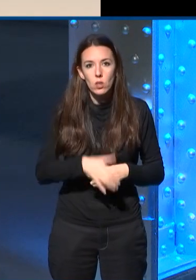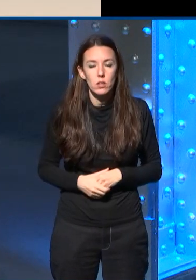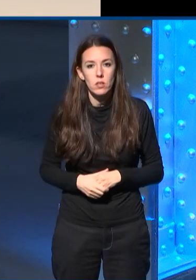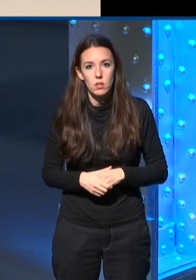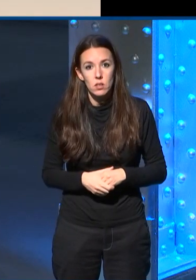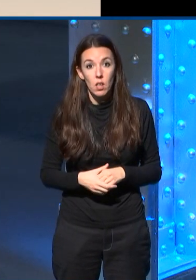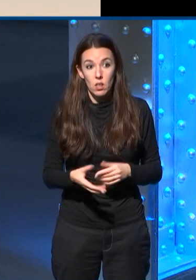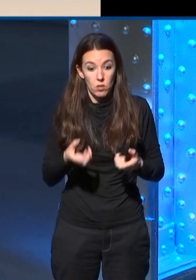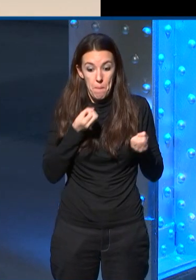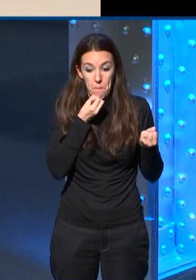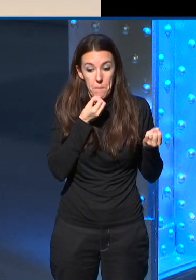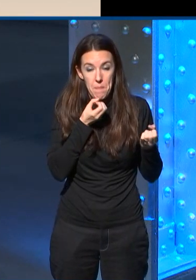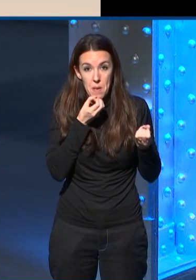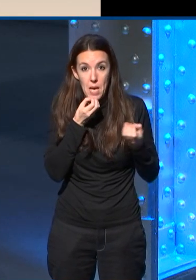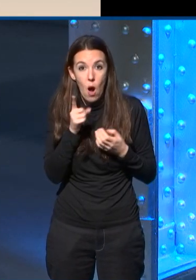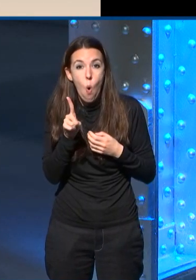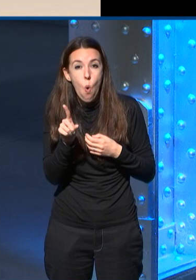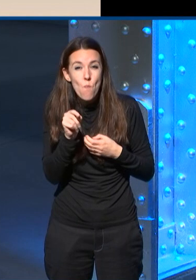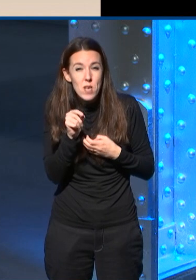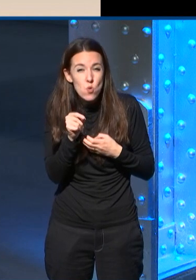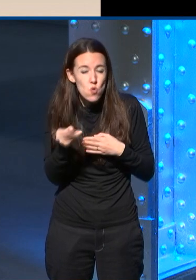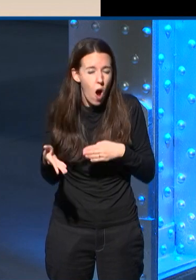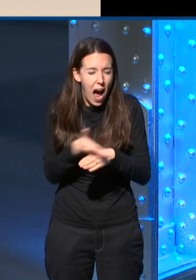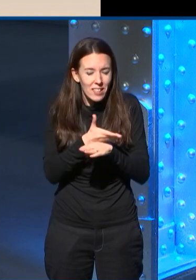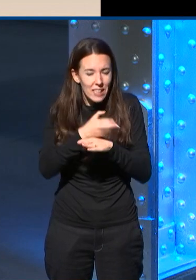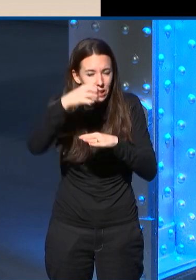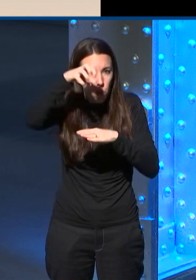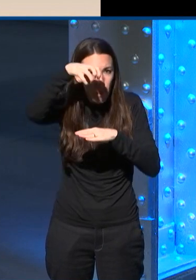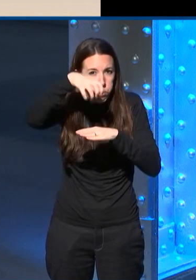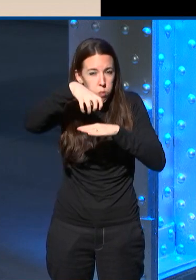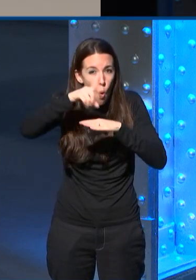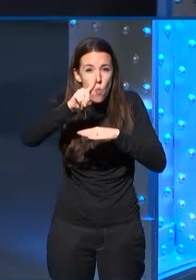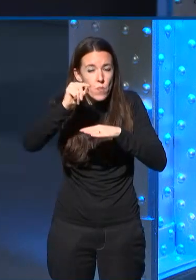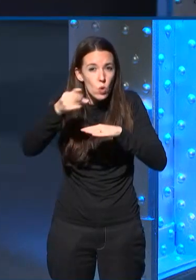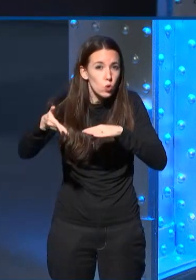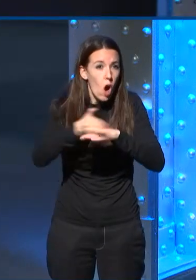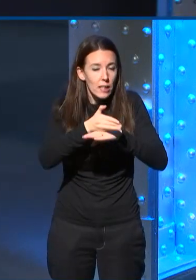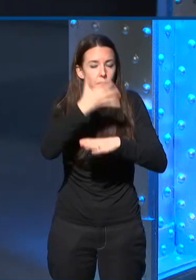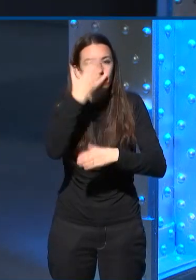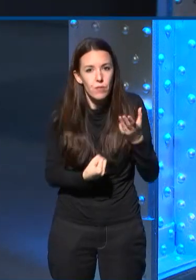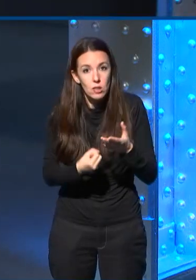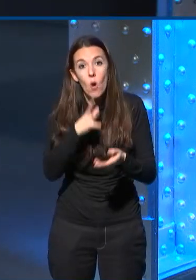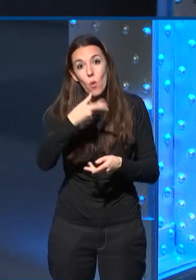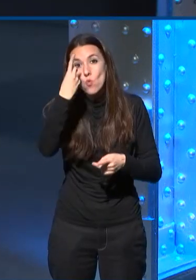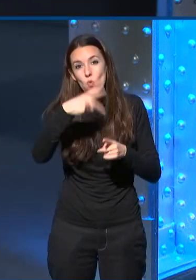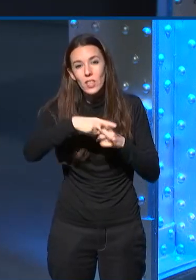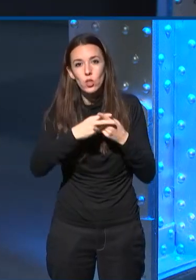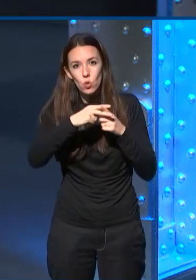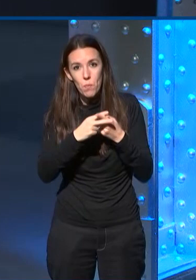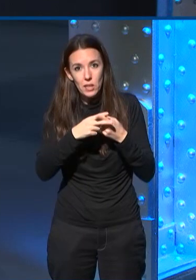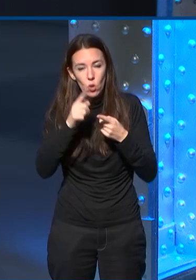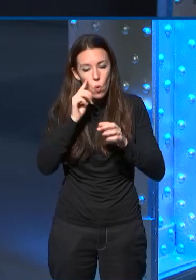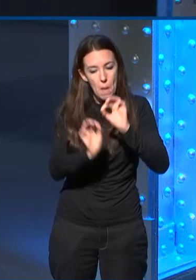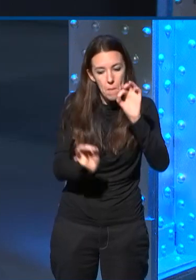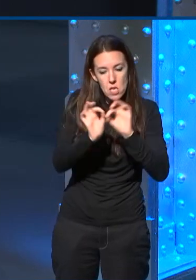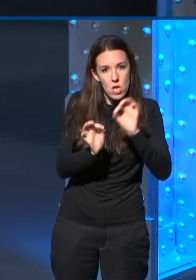fue bien casi todo hasta un minutito antes de aterrizar. Y lo que sabemos ahora es que el fallo estuvo en uno de los instrumentos que va midiendo esa